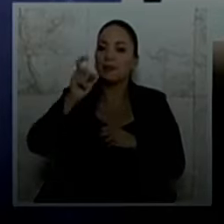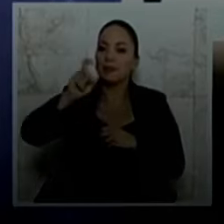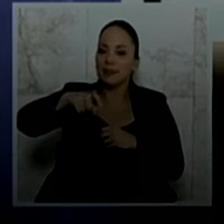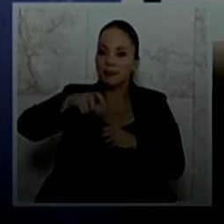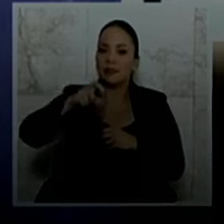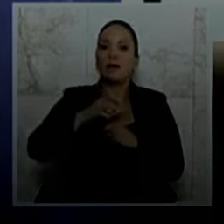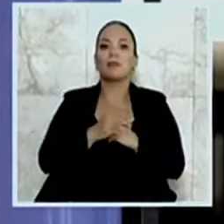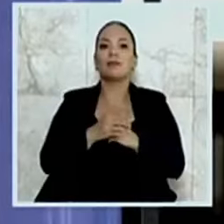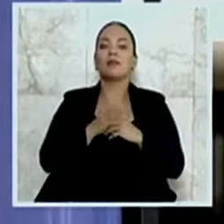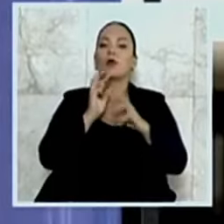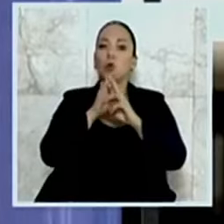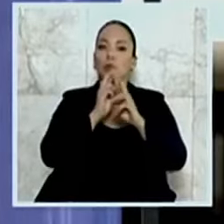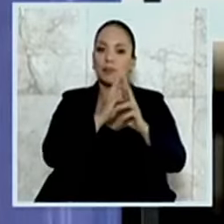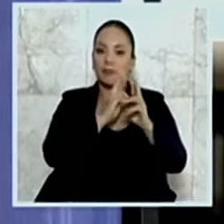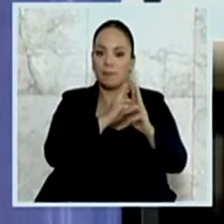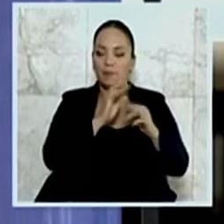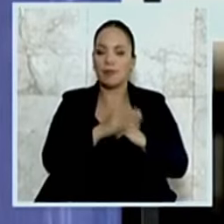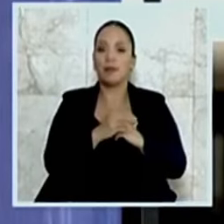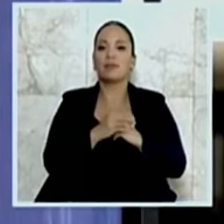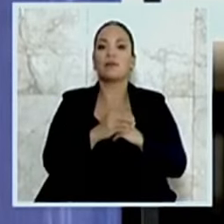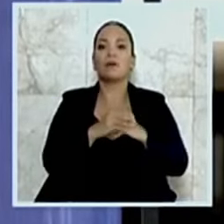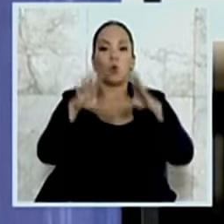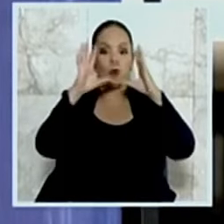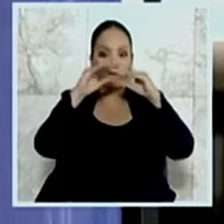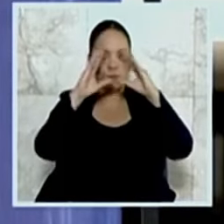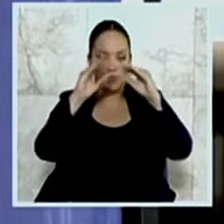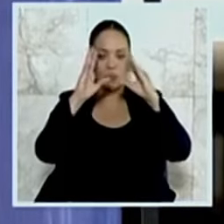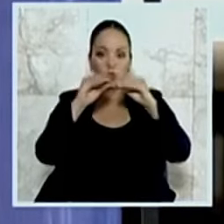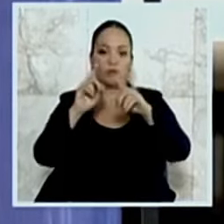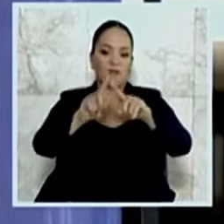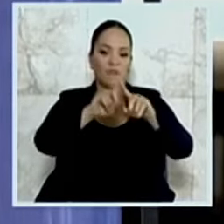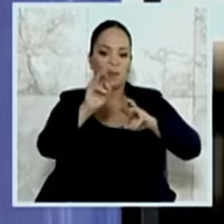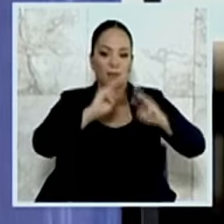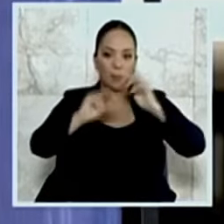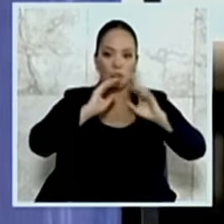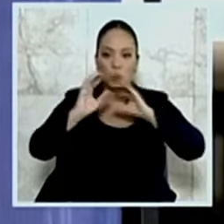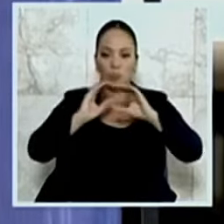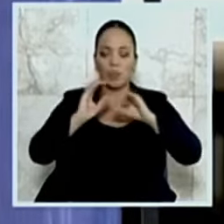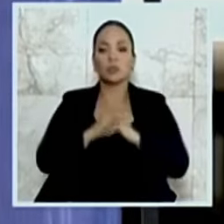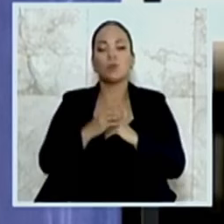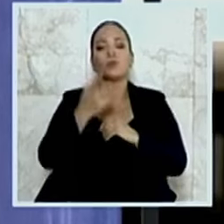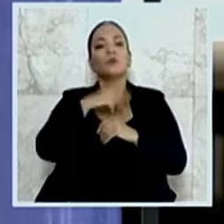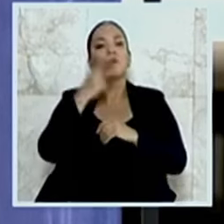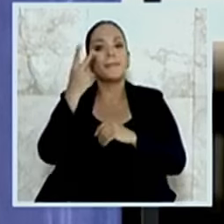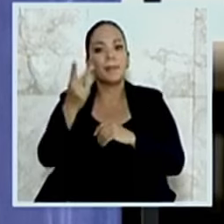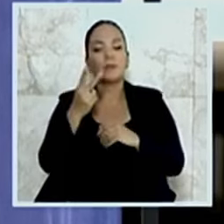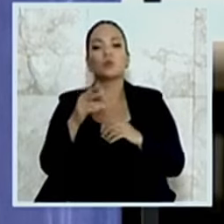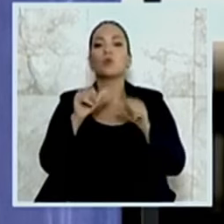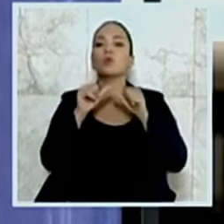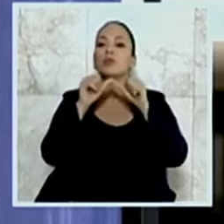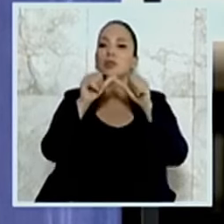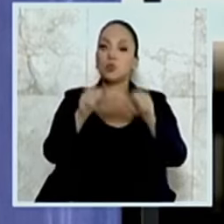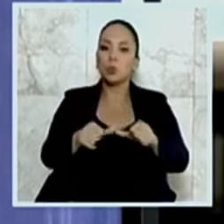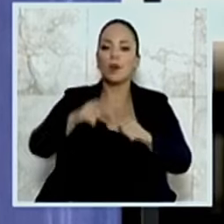temprano. Les agradezco mucho la sintonía. Vemos cómo hay necesidad